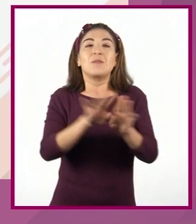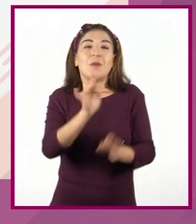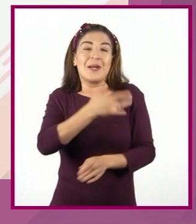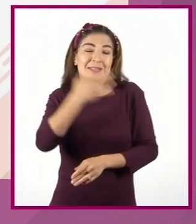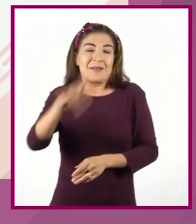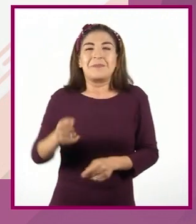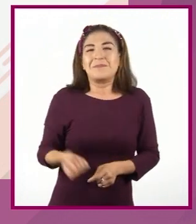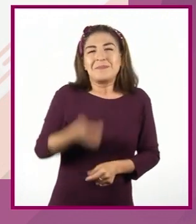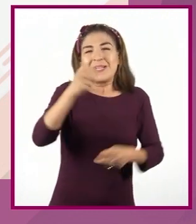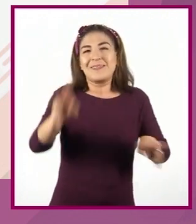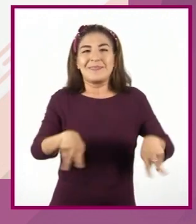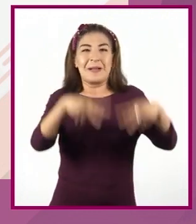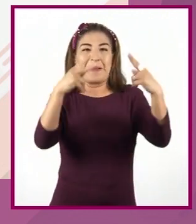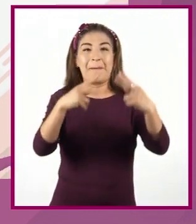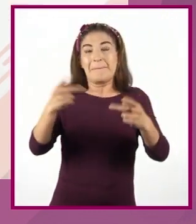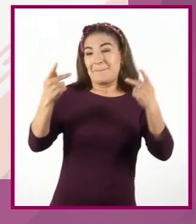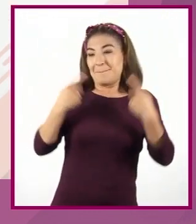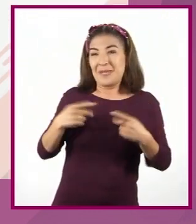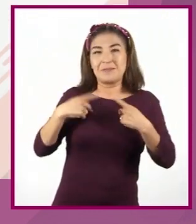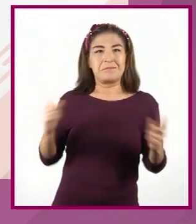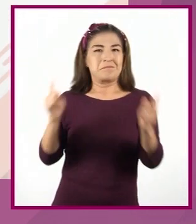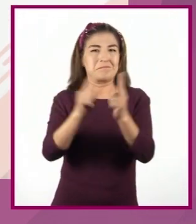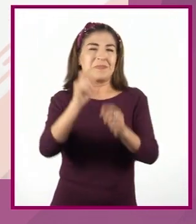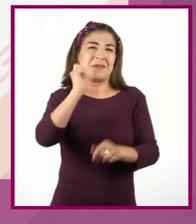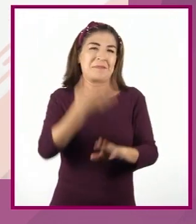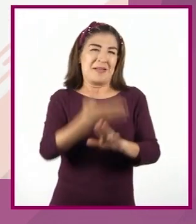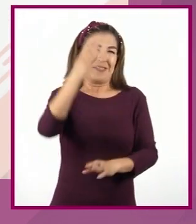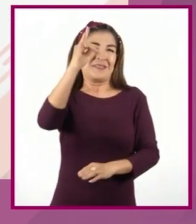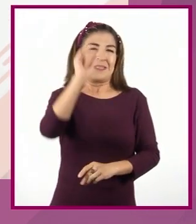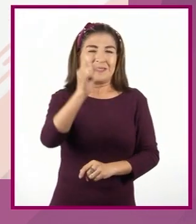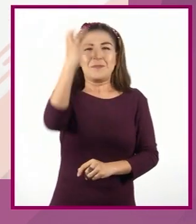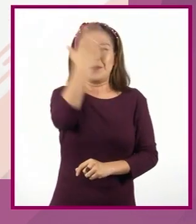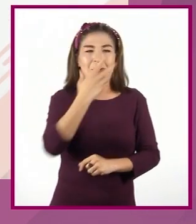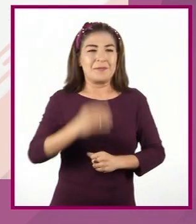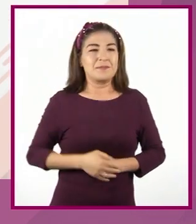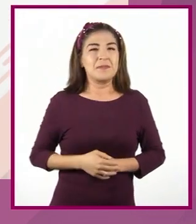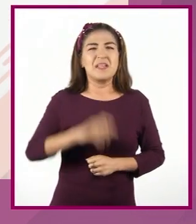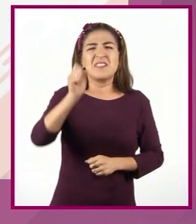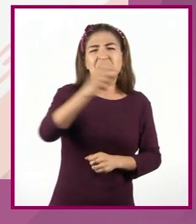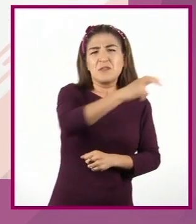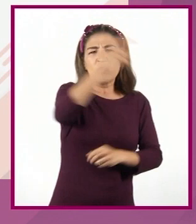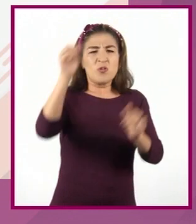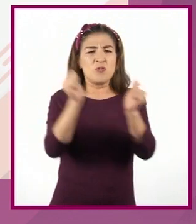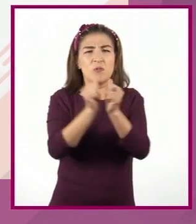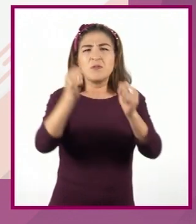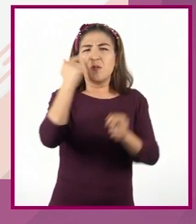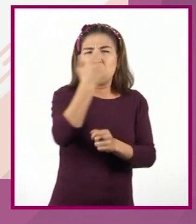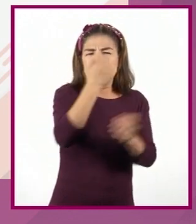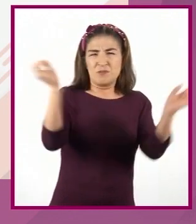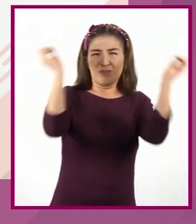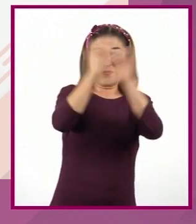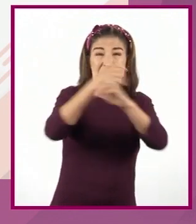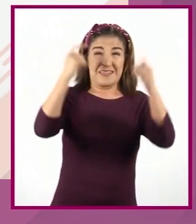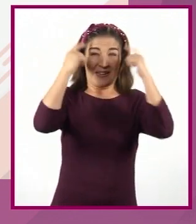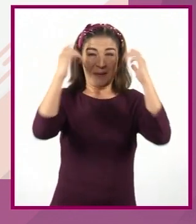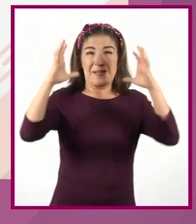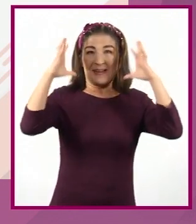Personajes principales muy atractivos. Extraterrestres con ojos oscuros y cabezas grandes y